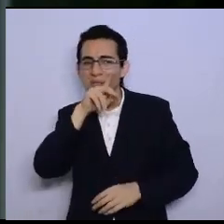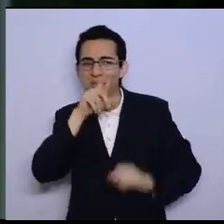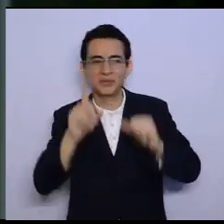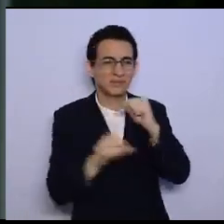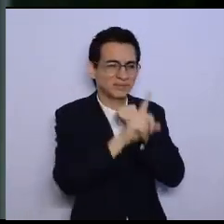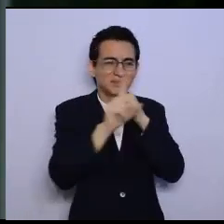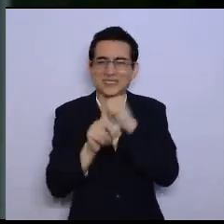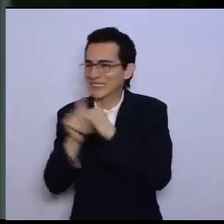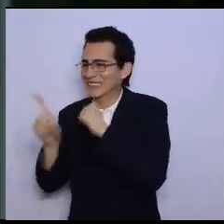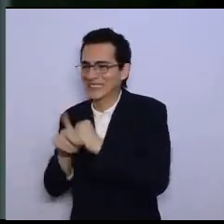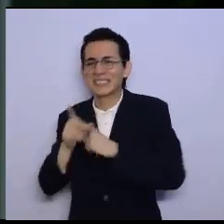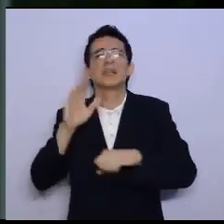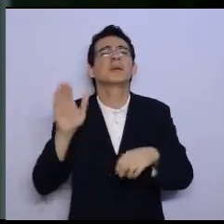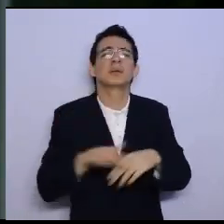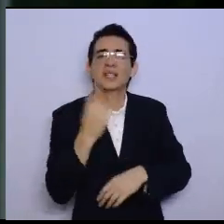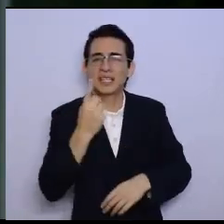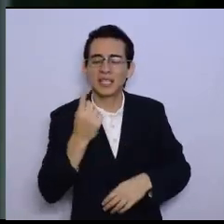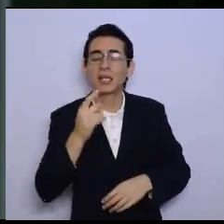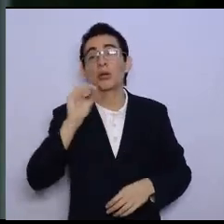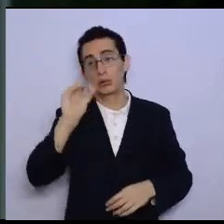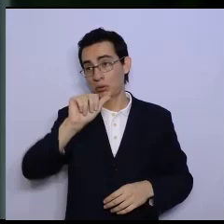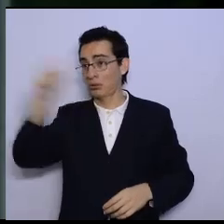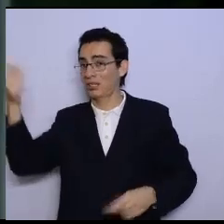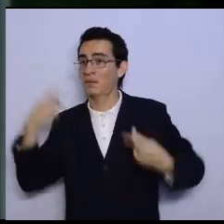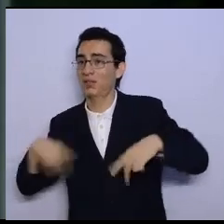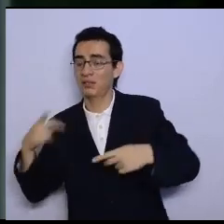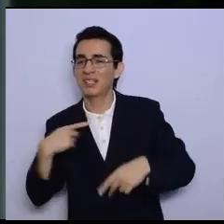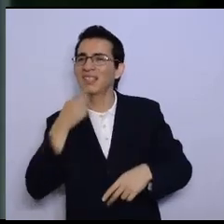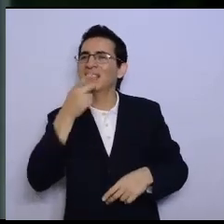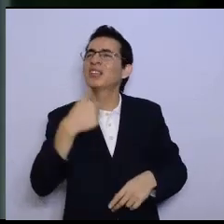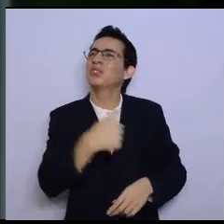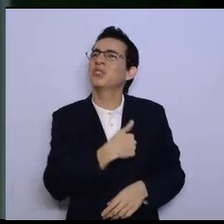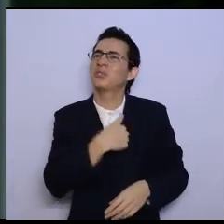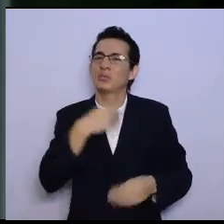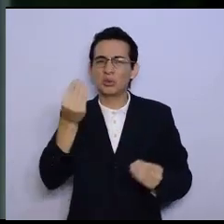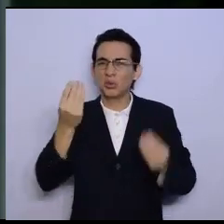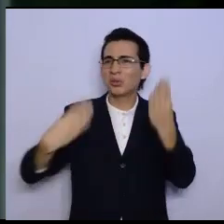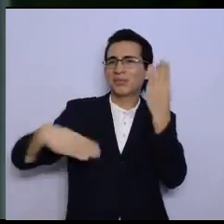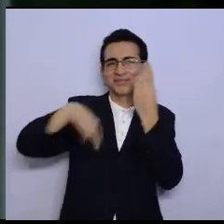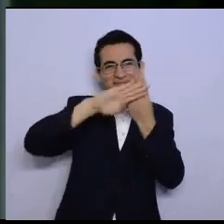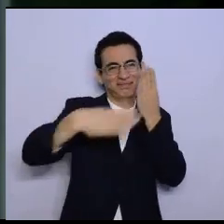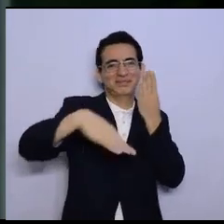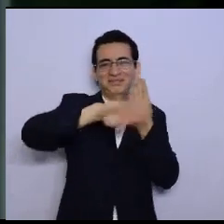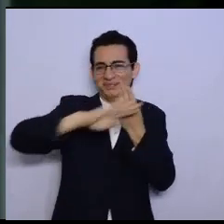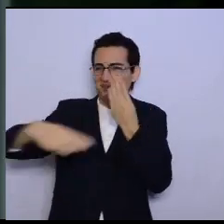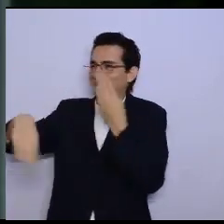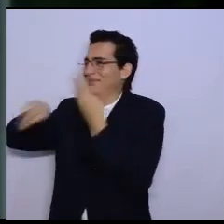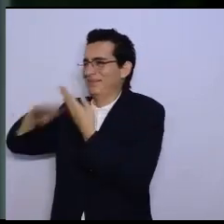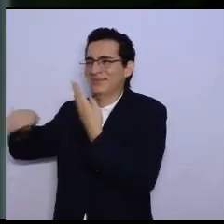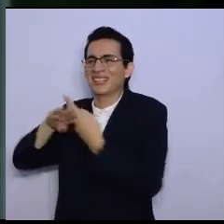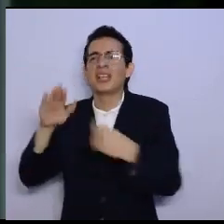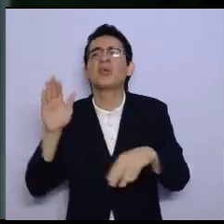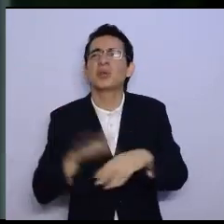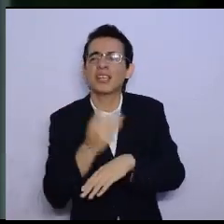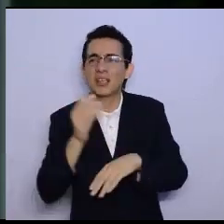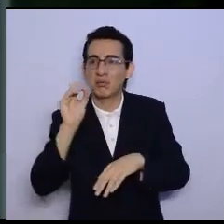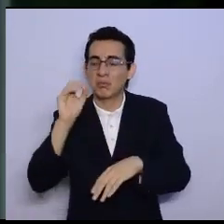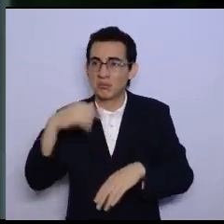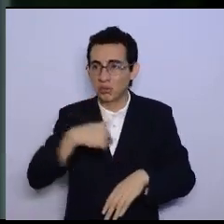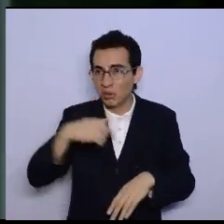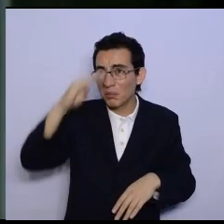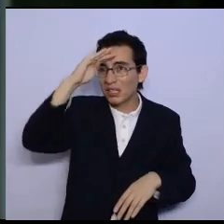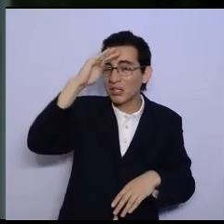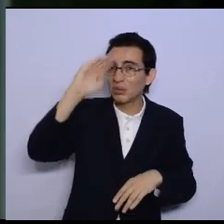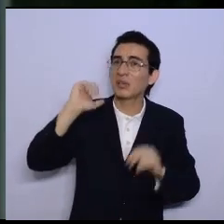Otros dicen, ¿por qué he vivido tantas injusticias? ¿Acaso Dios está enojado